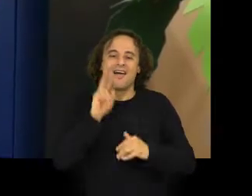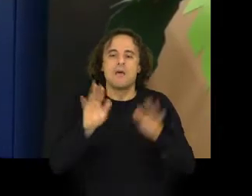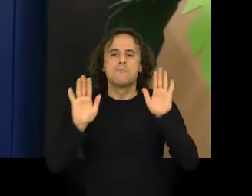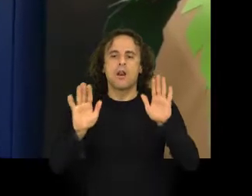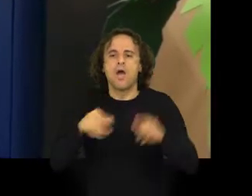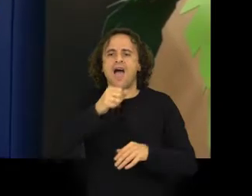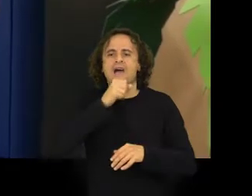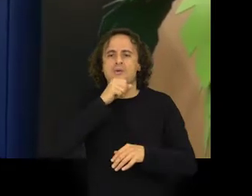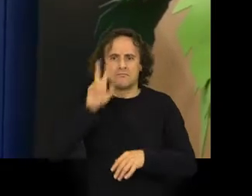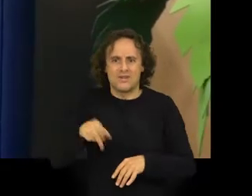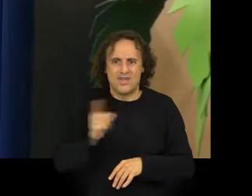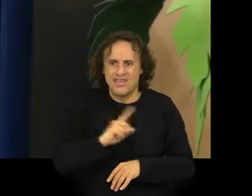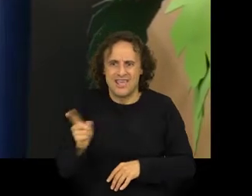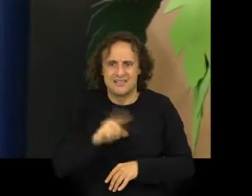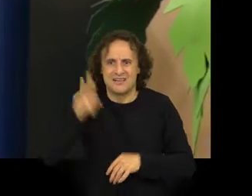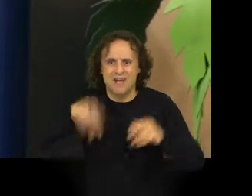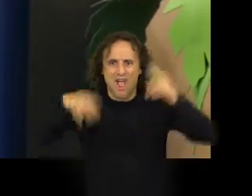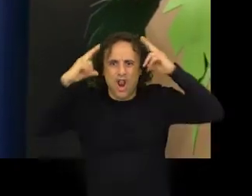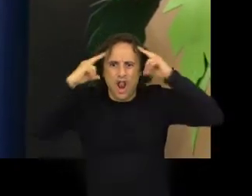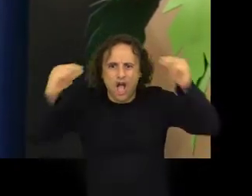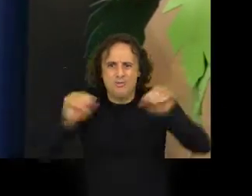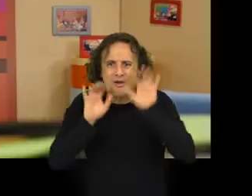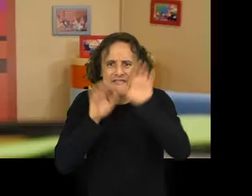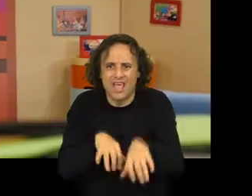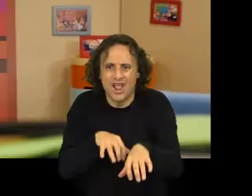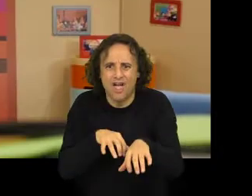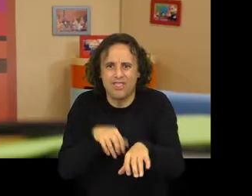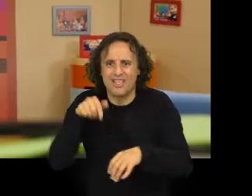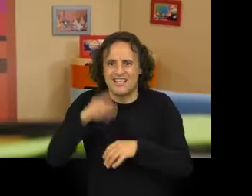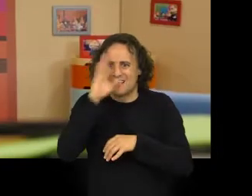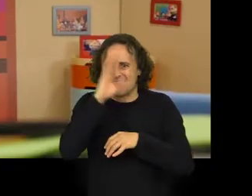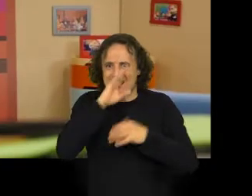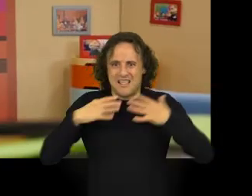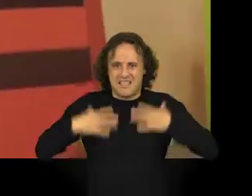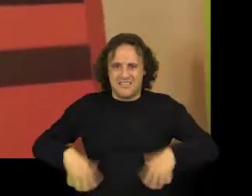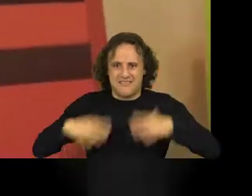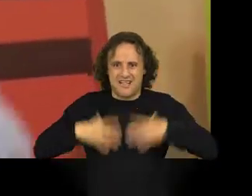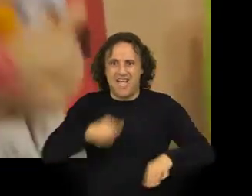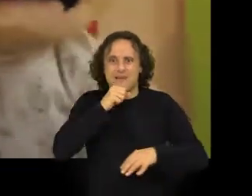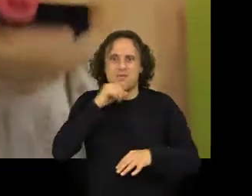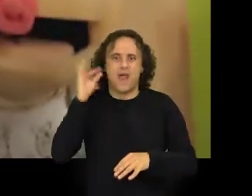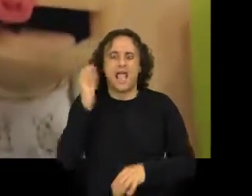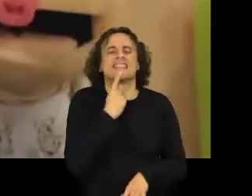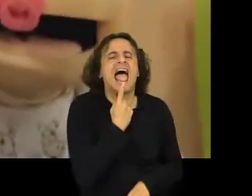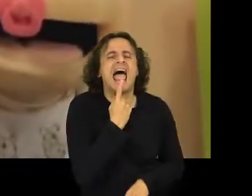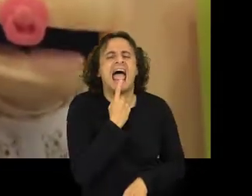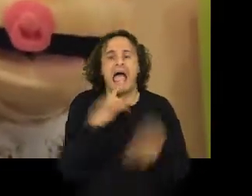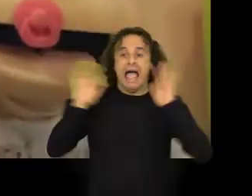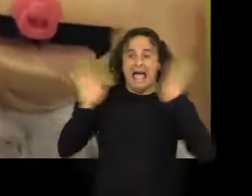Mas non era a súa aboa. Era o lobo feroz disfrazado de aboa.